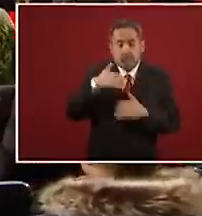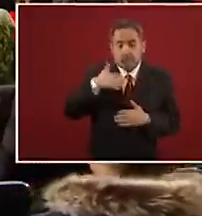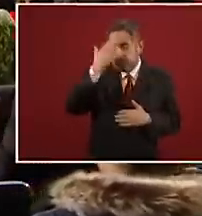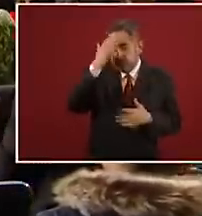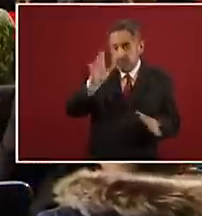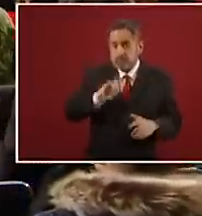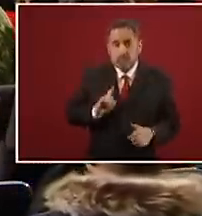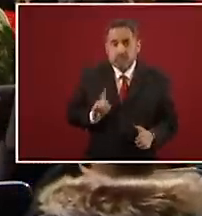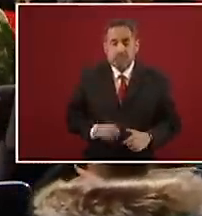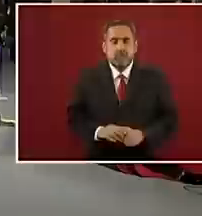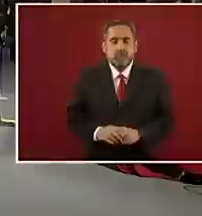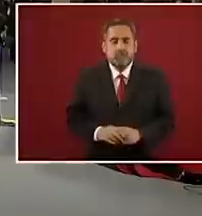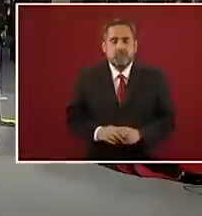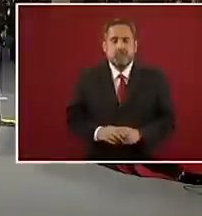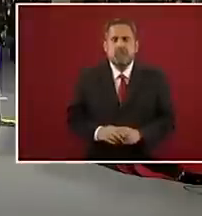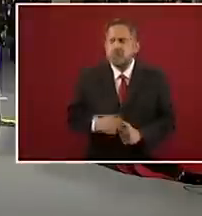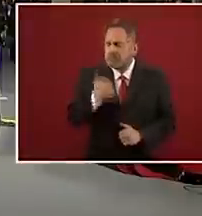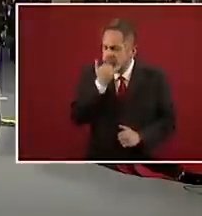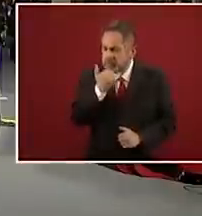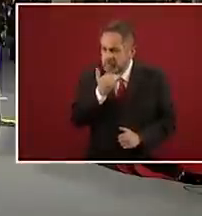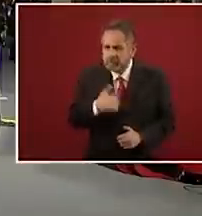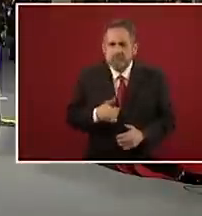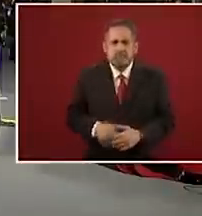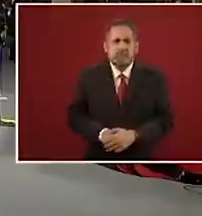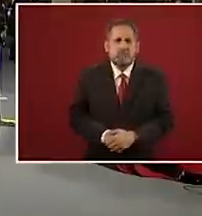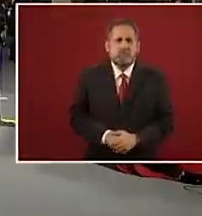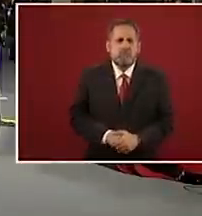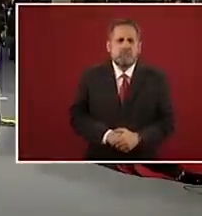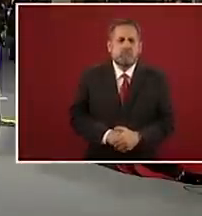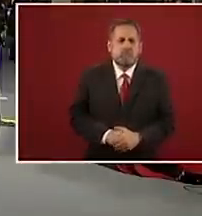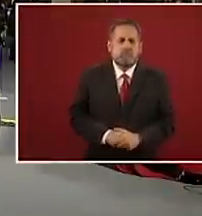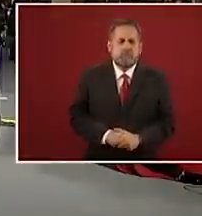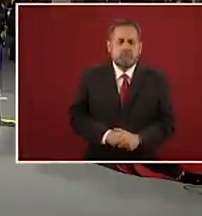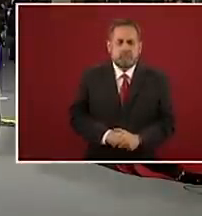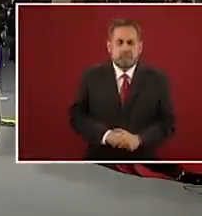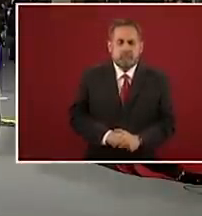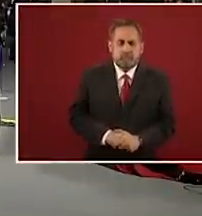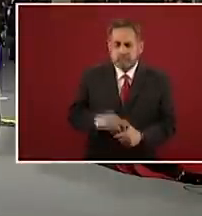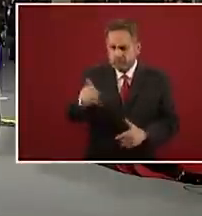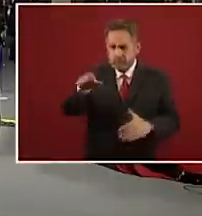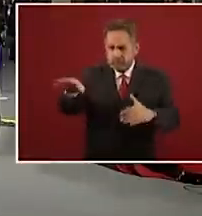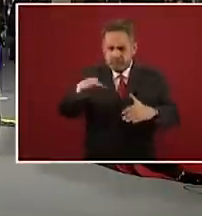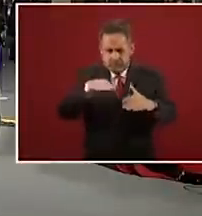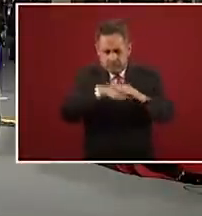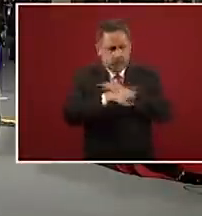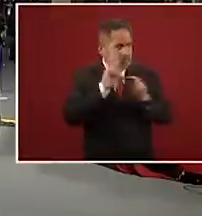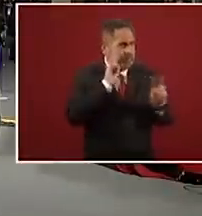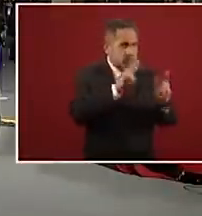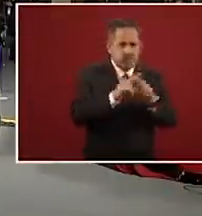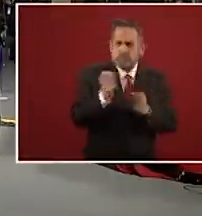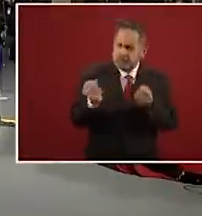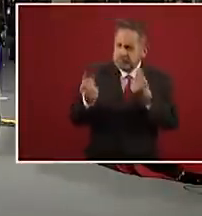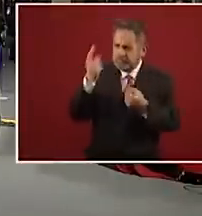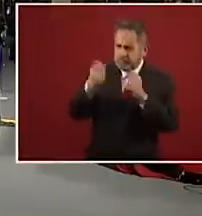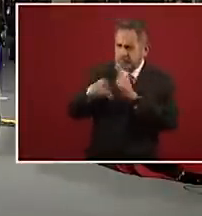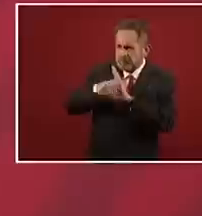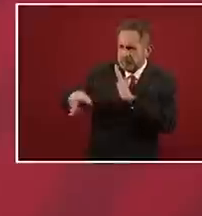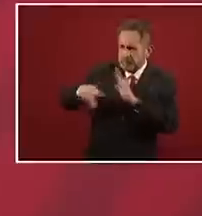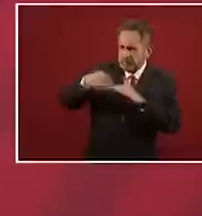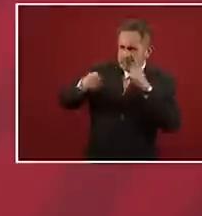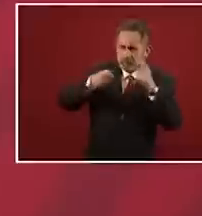en exhibición? ¿Yo qué? Lo mostraría en exhibición. Sí, y que lo vean ustedes. Ya lo vieron los